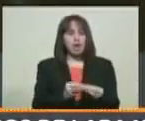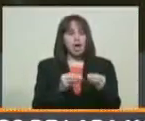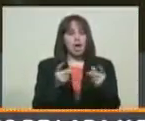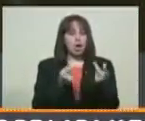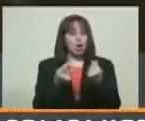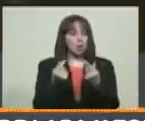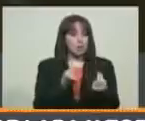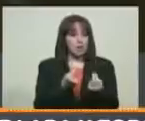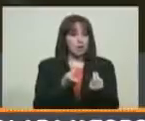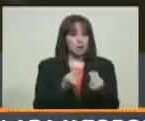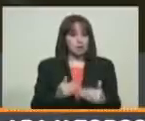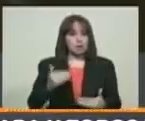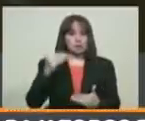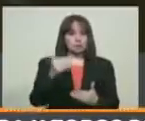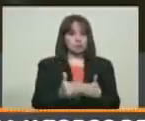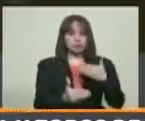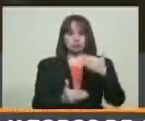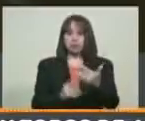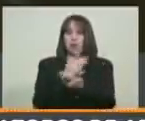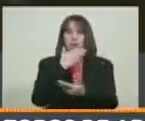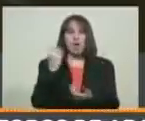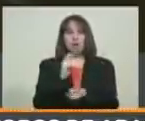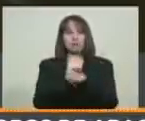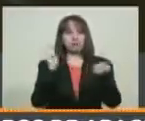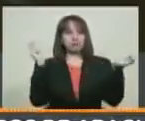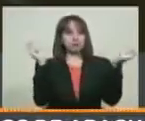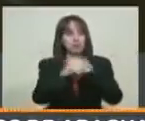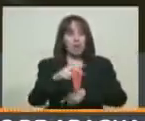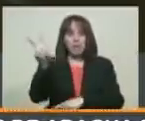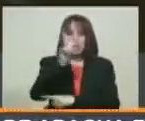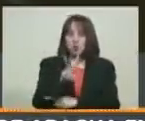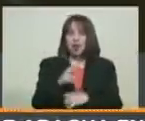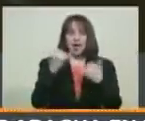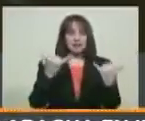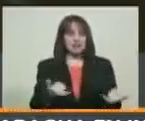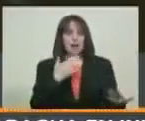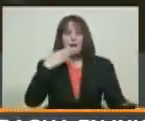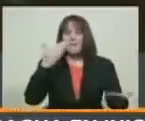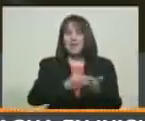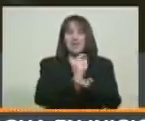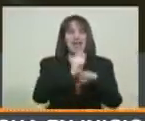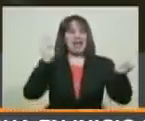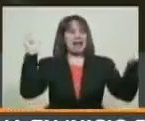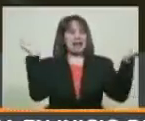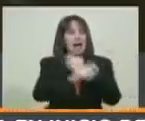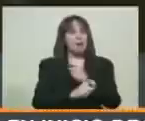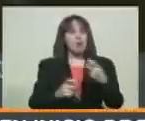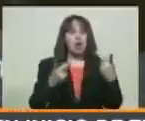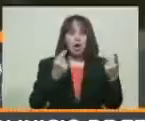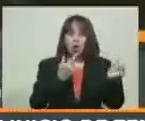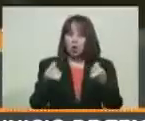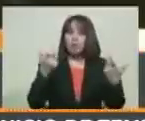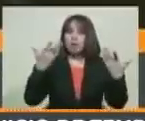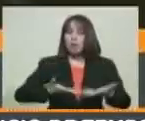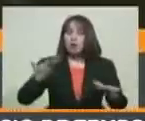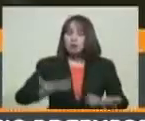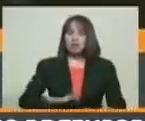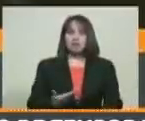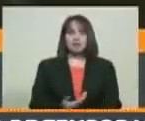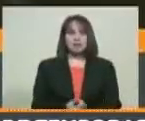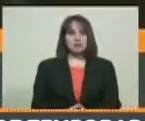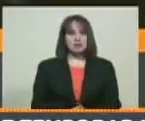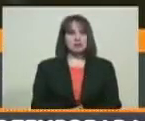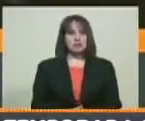Tenemos que avanzar en grandes cambios económicos. Venezuela exige grandes cambios en la economía para